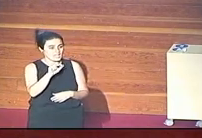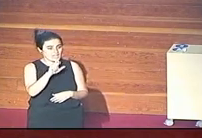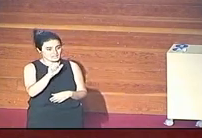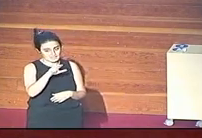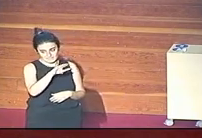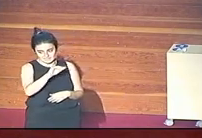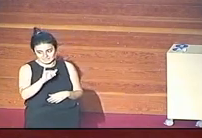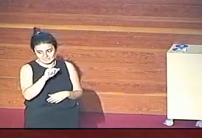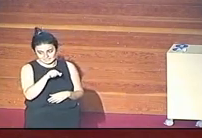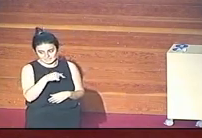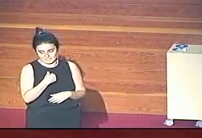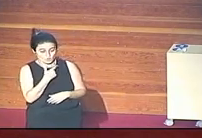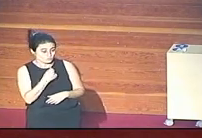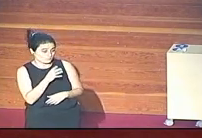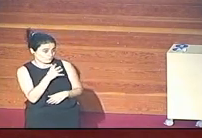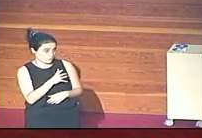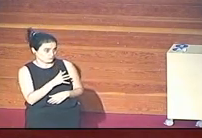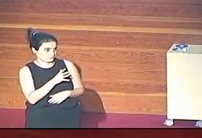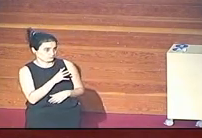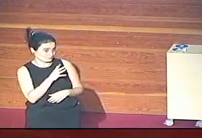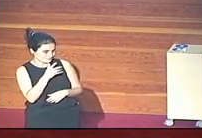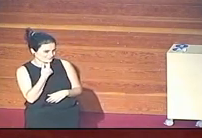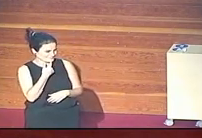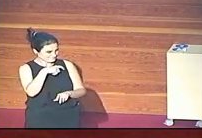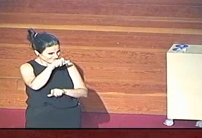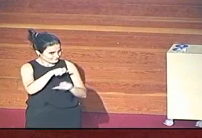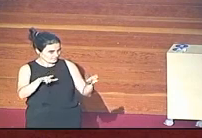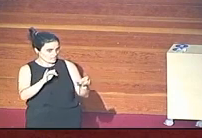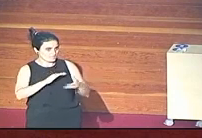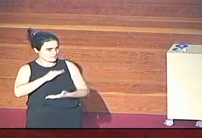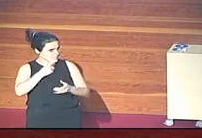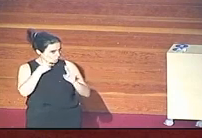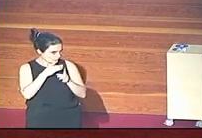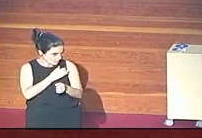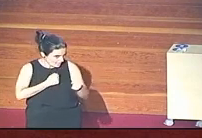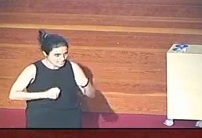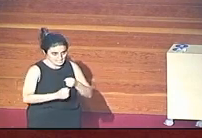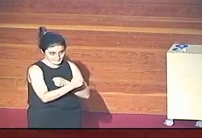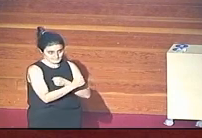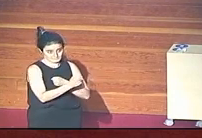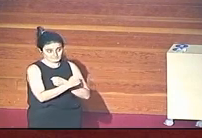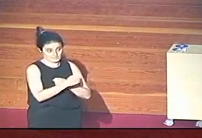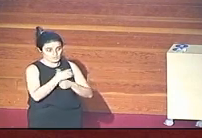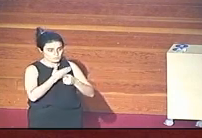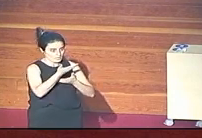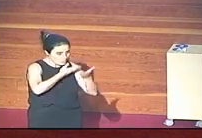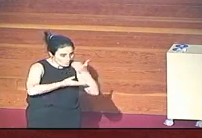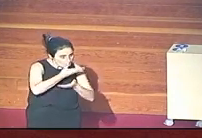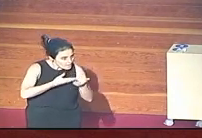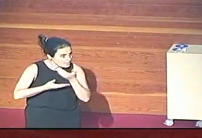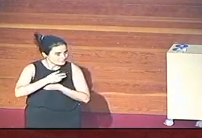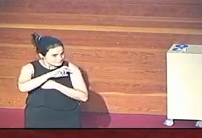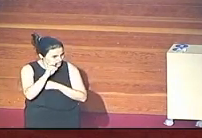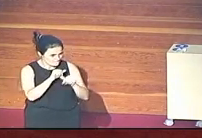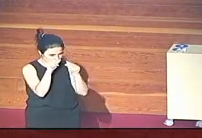implica que el ser humano tiene capacidad de empatía no es el único capaz de cooperar de formas muy flexibles con un